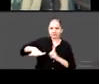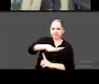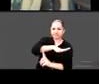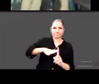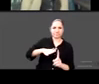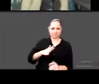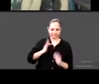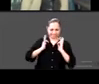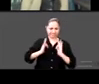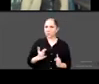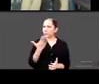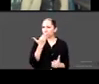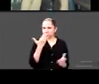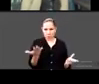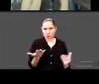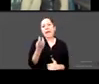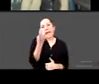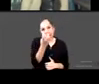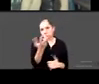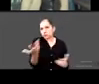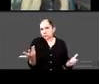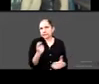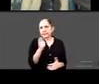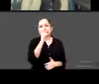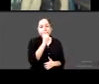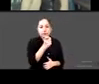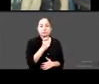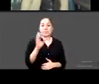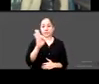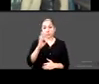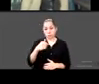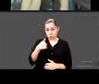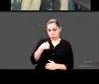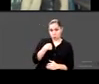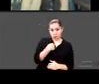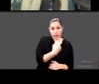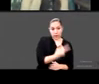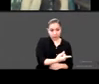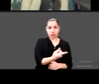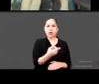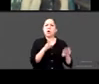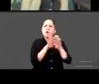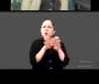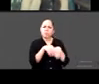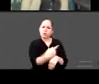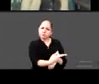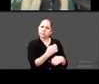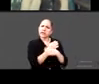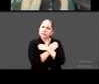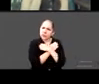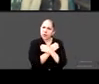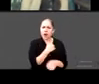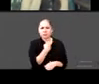es que si nosotros tenemos entendido que educar es permitir la emergencia o que surja la